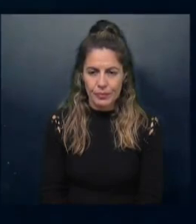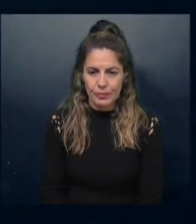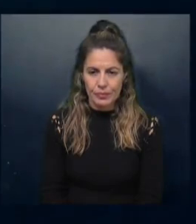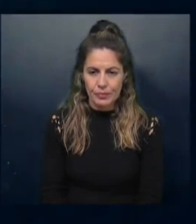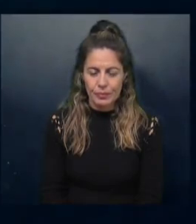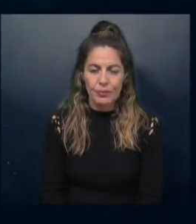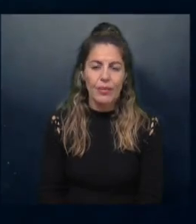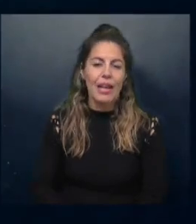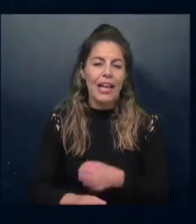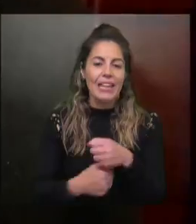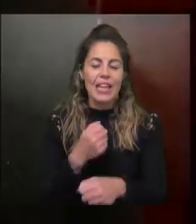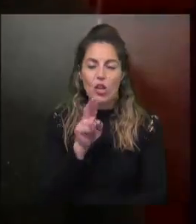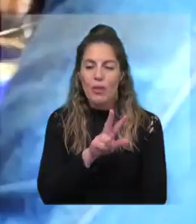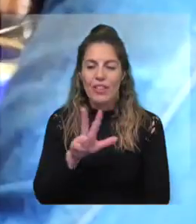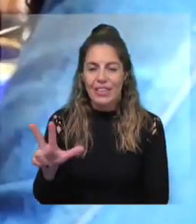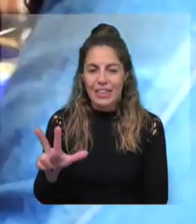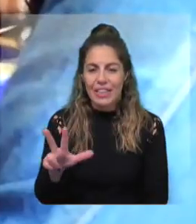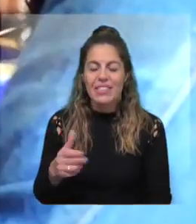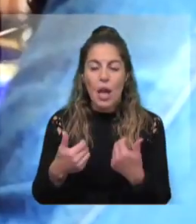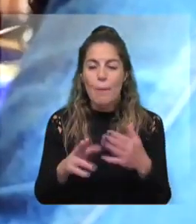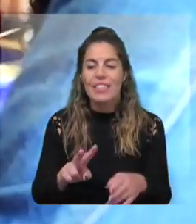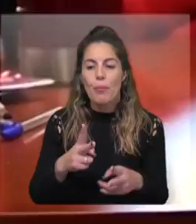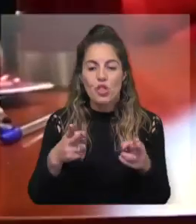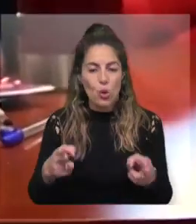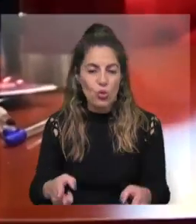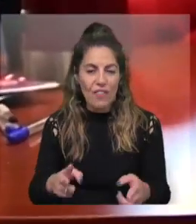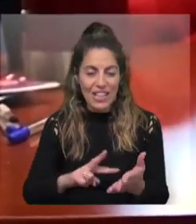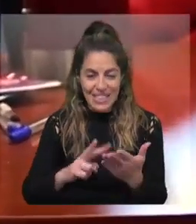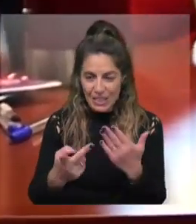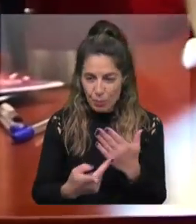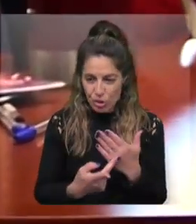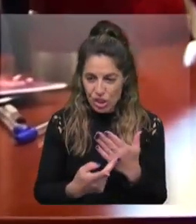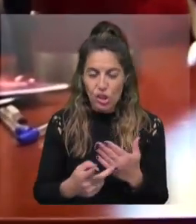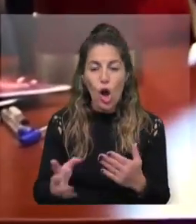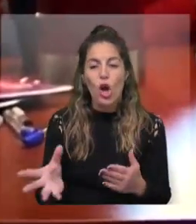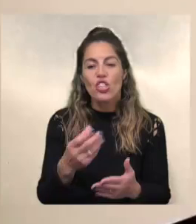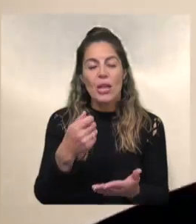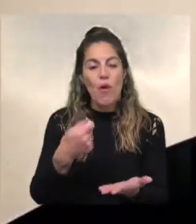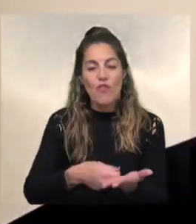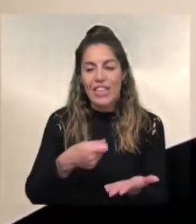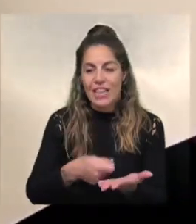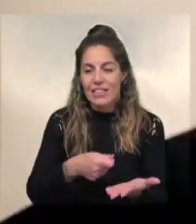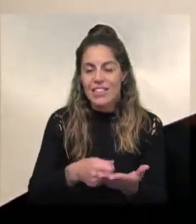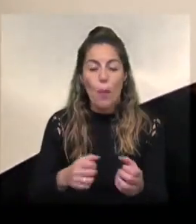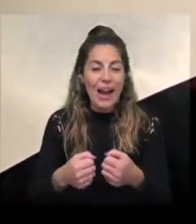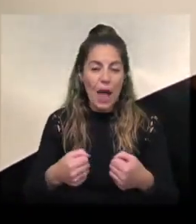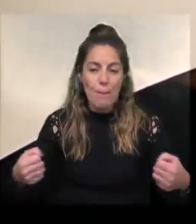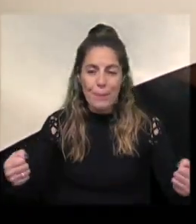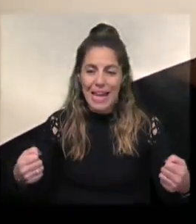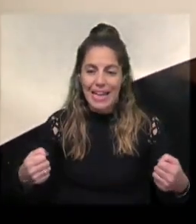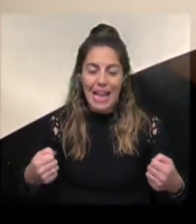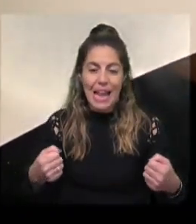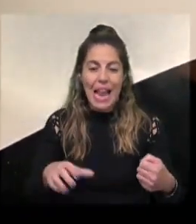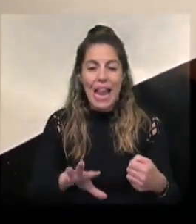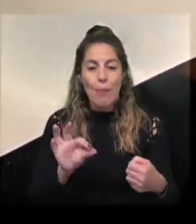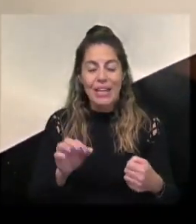En el 2023 arrancamos con una segunda fase de este proyecto. Conseguimos financiación para justamente ampliar esta muestra y hacerla